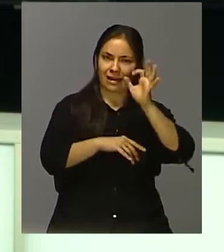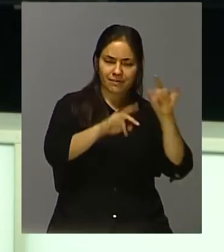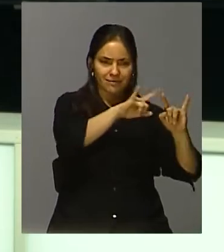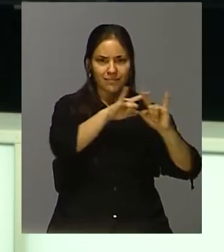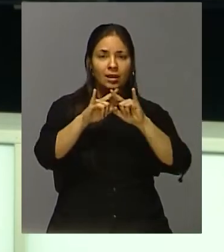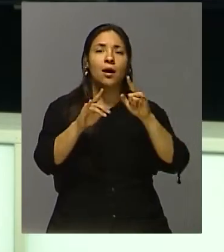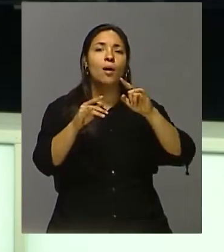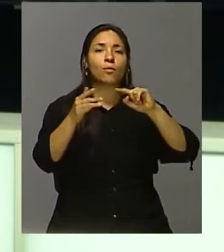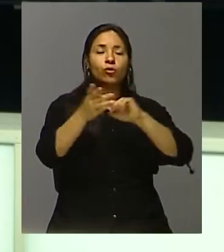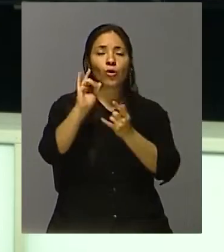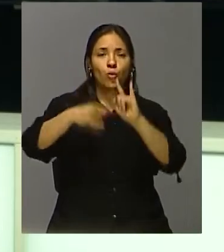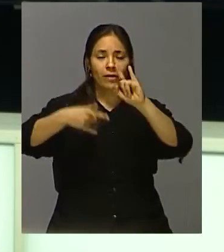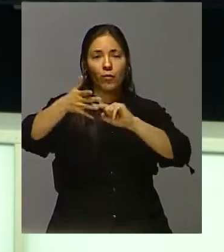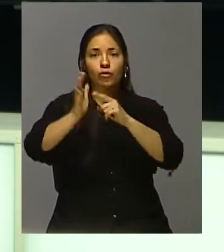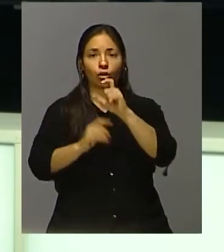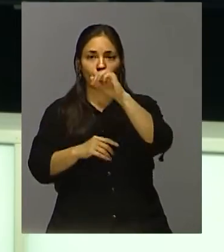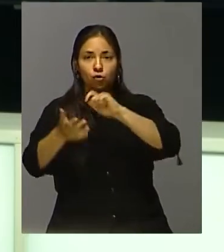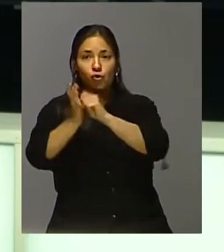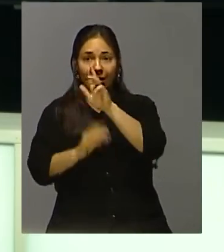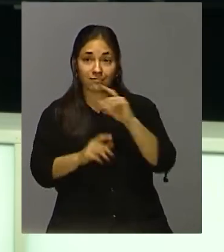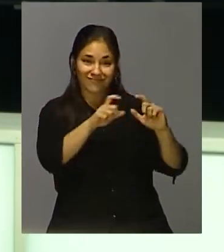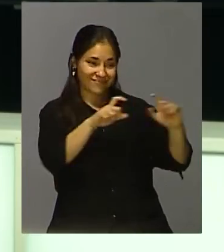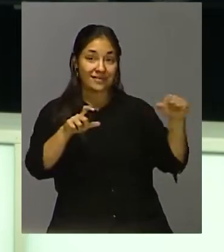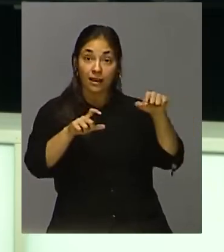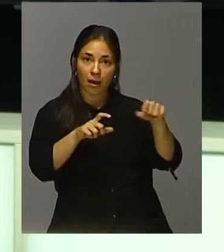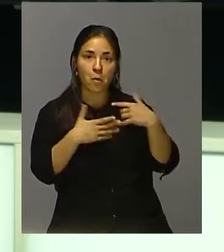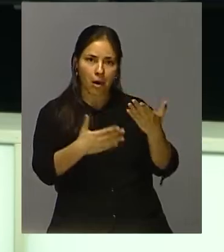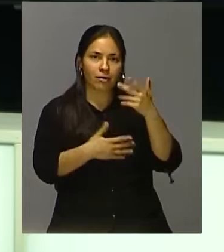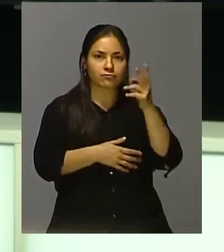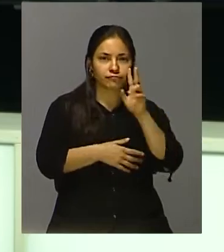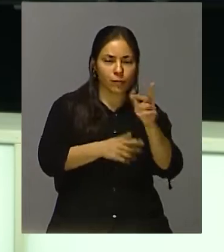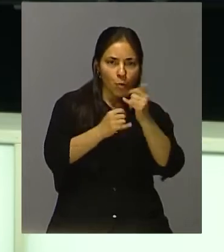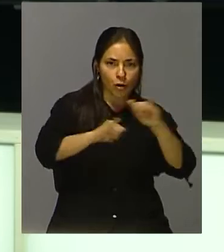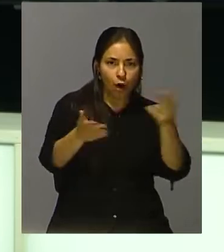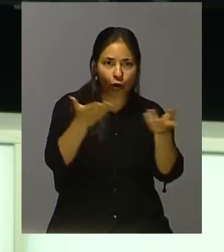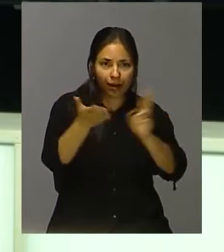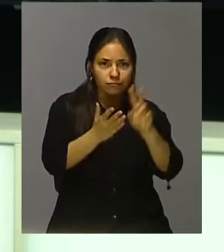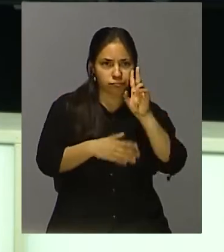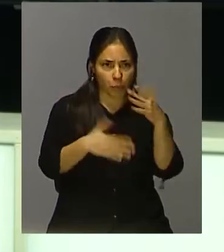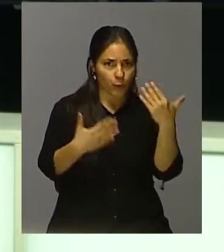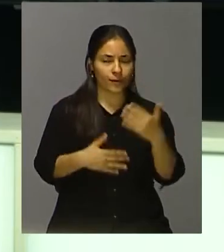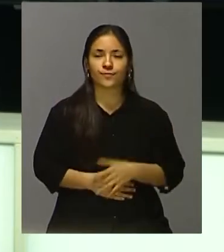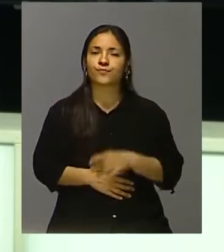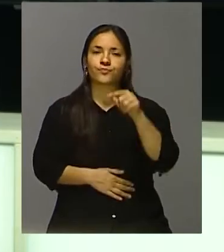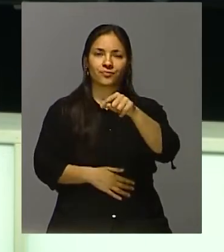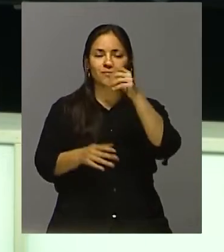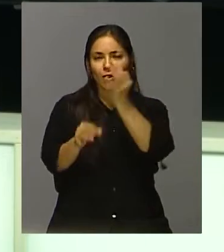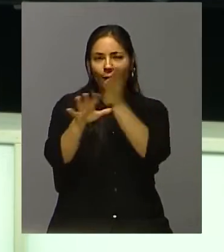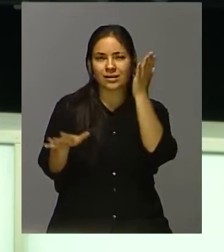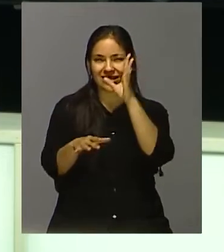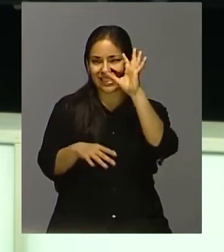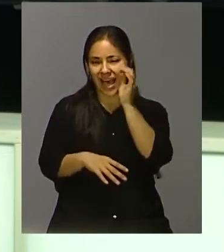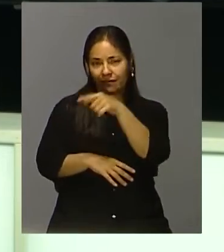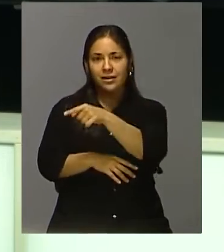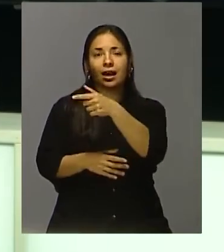www.unidiversidad.com.ar pueden volver a ver el programa. Vamos a comenzar a hablar con quienes saben y mucho del tema. En este caso vamos a dialogar